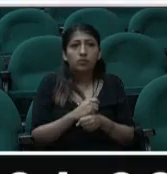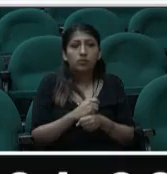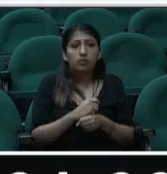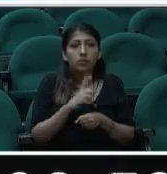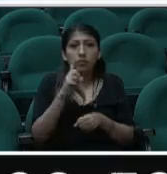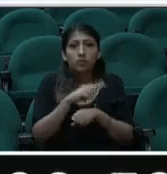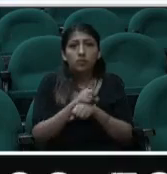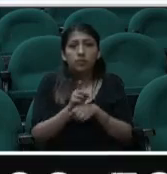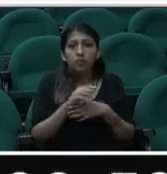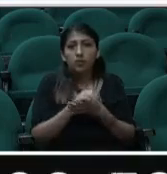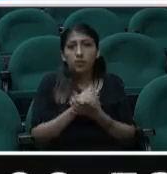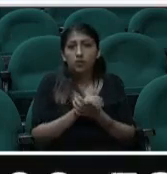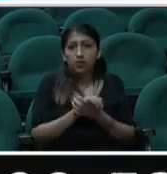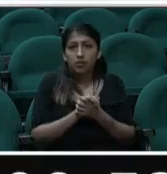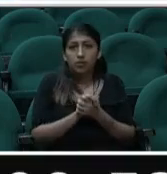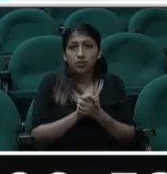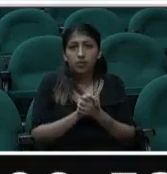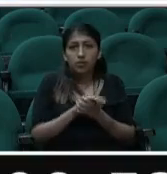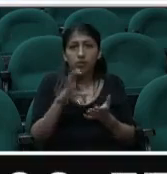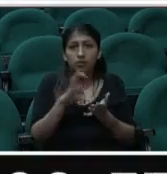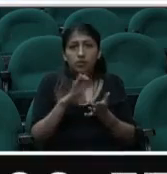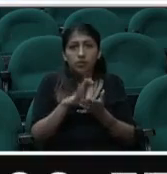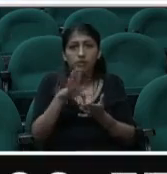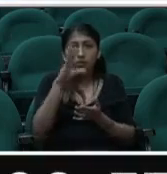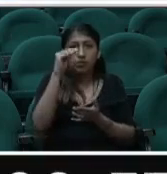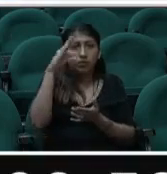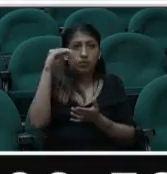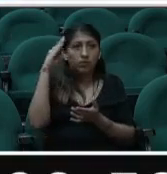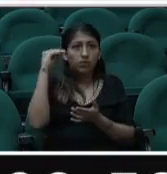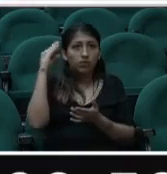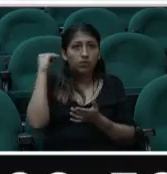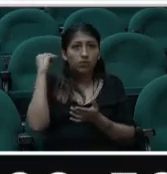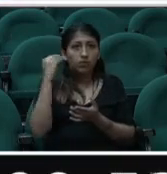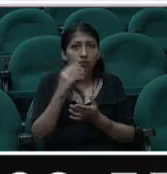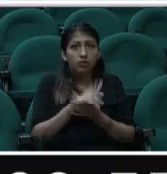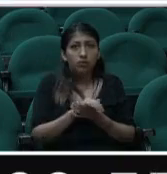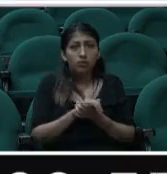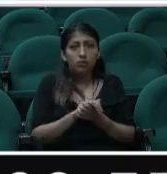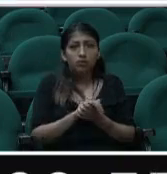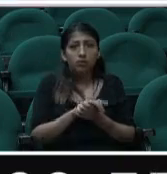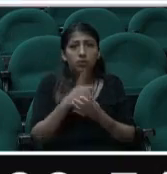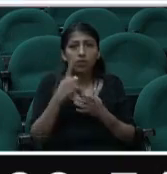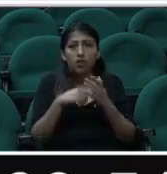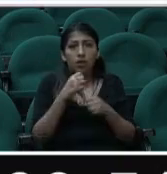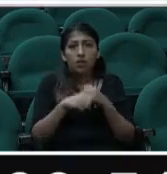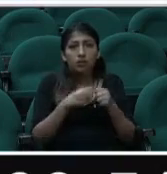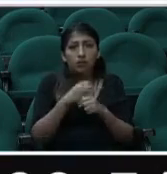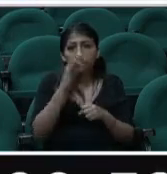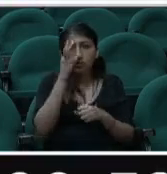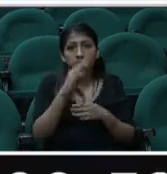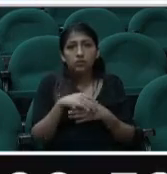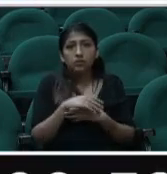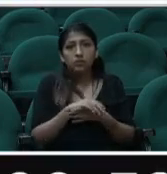minuto en la ciudad de riobamba me parece no no tengo claro el año